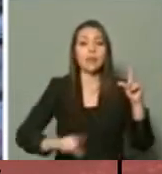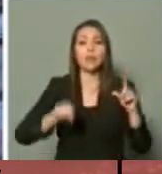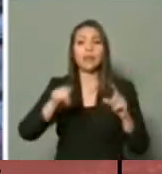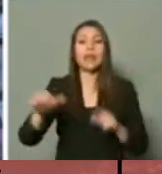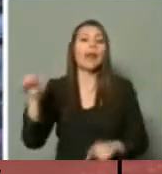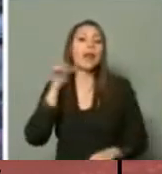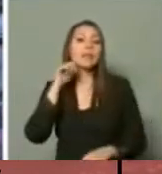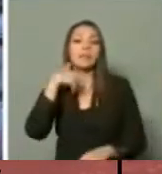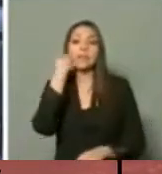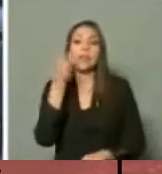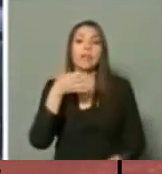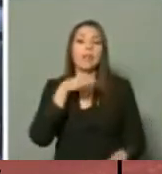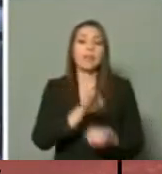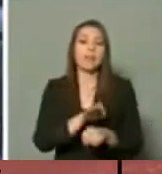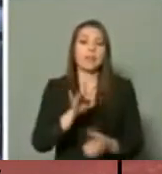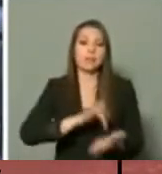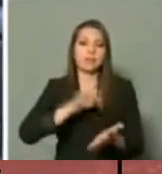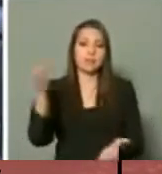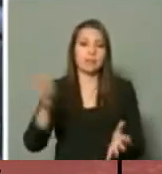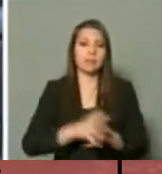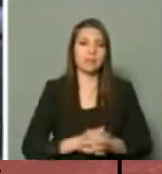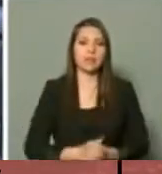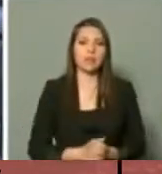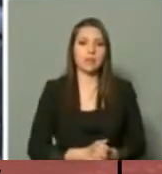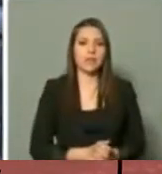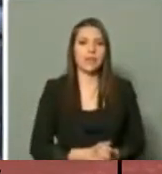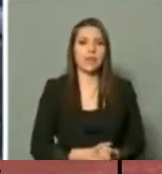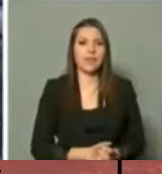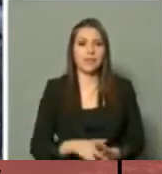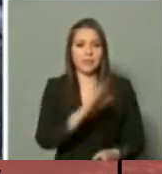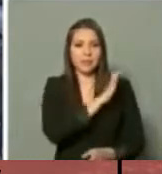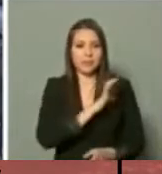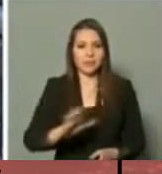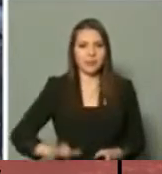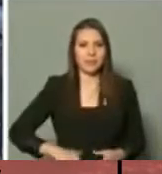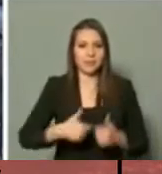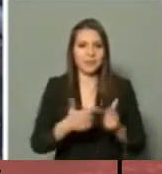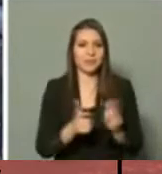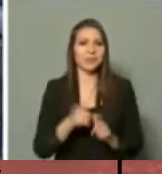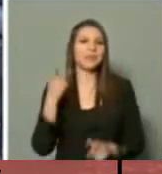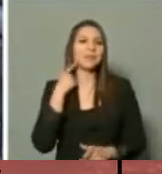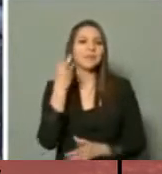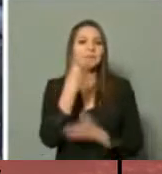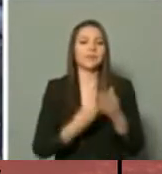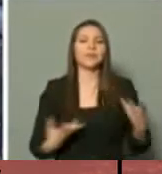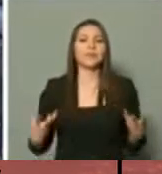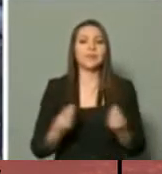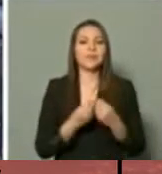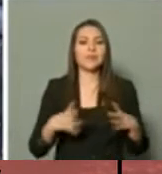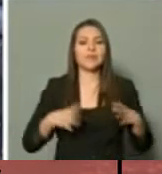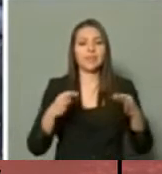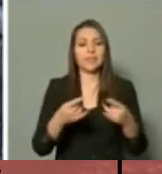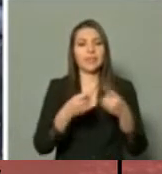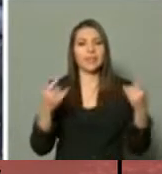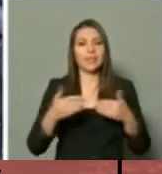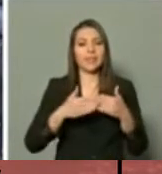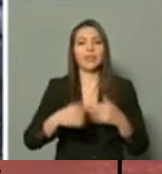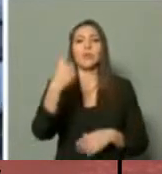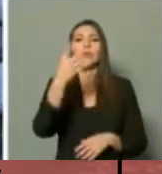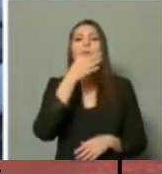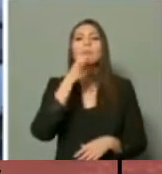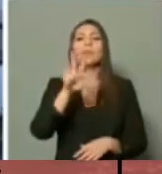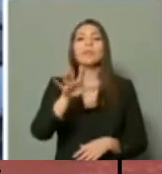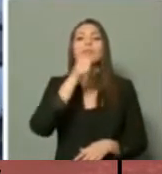defender. Gracias. Candidato de la candidatura común, Juntos Haremos Historia, dispone de 1 minuto con 45 segundos. ¿Desea